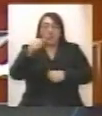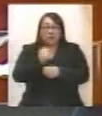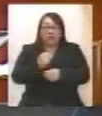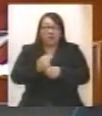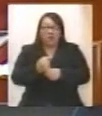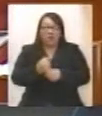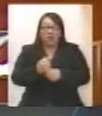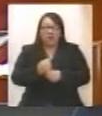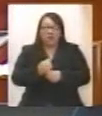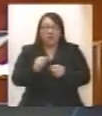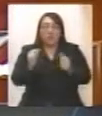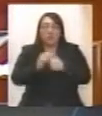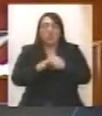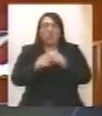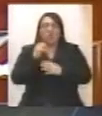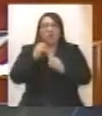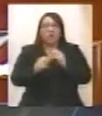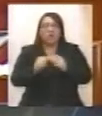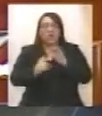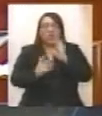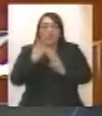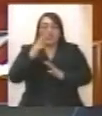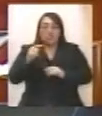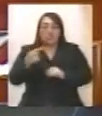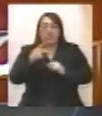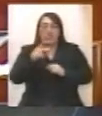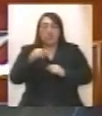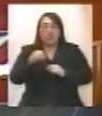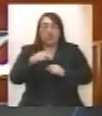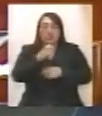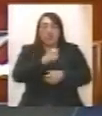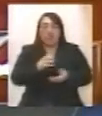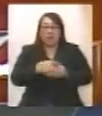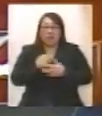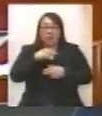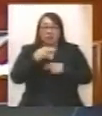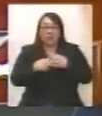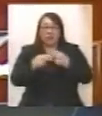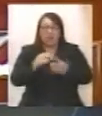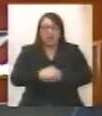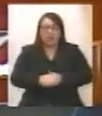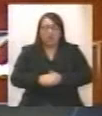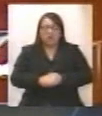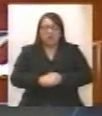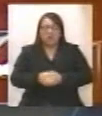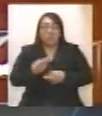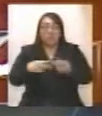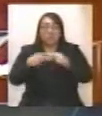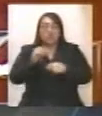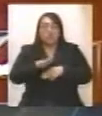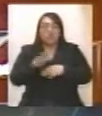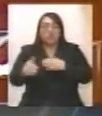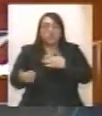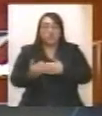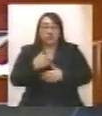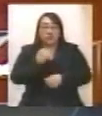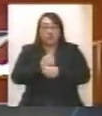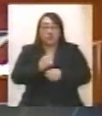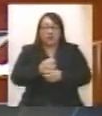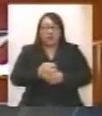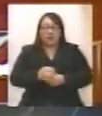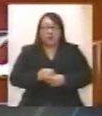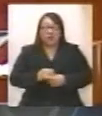empleo mediante el mantenimiento de 15.000 kilómetros de caminos vecinales, el incremento de sus ingresos y